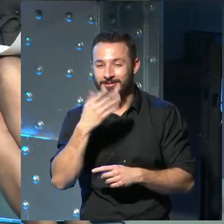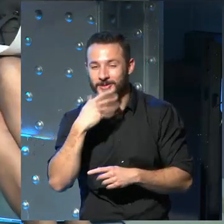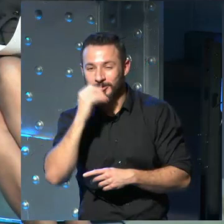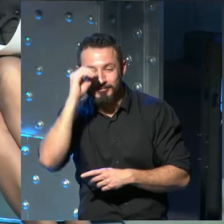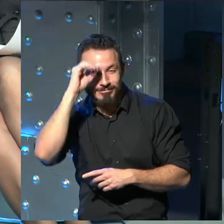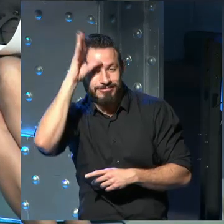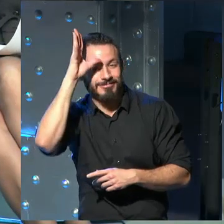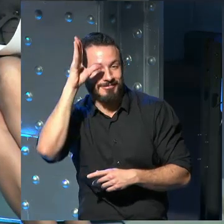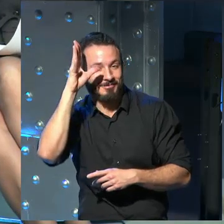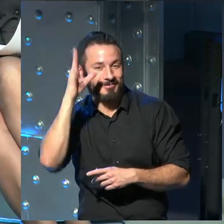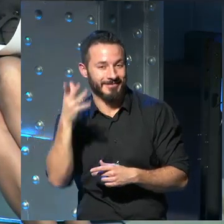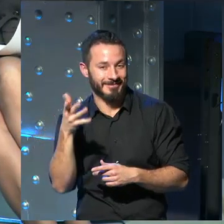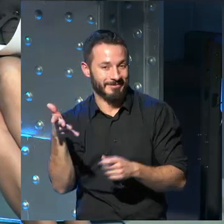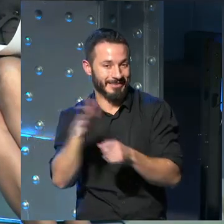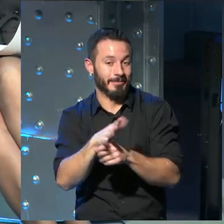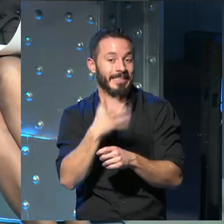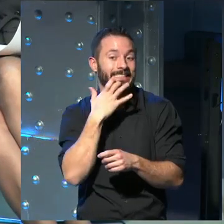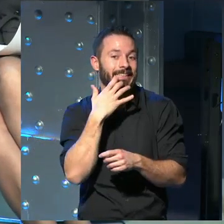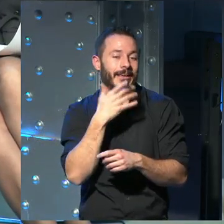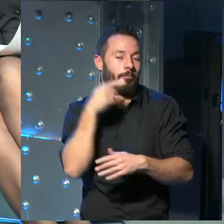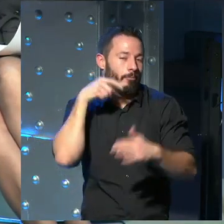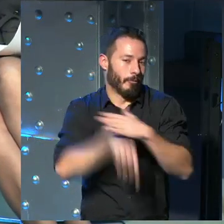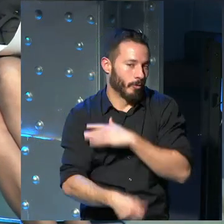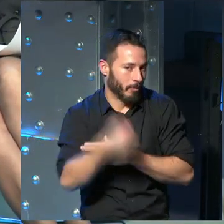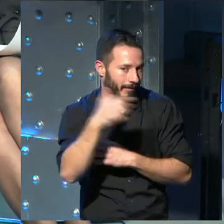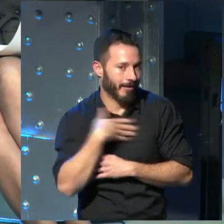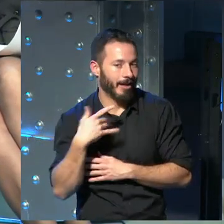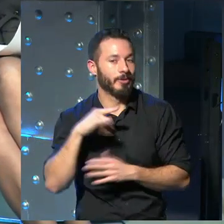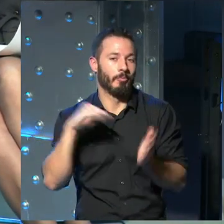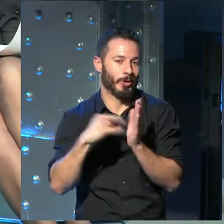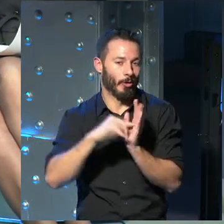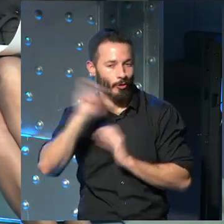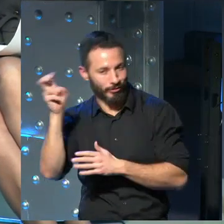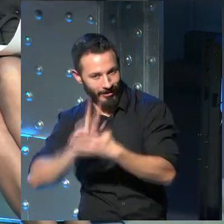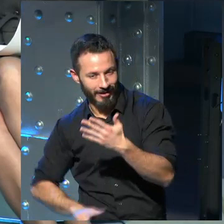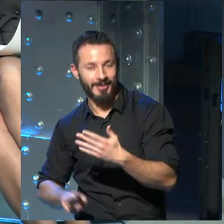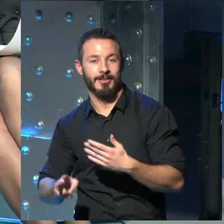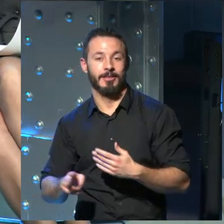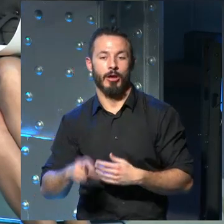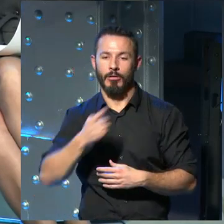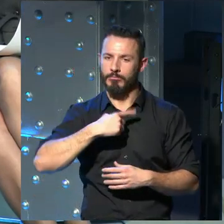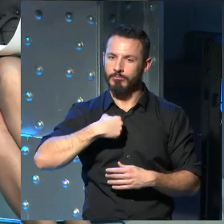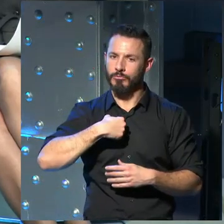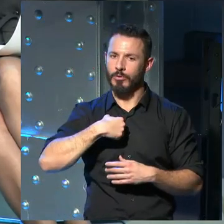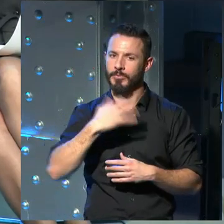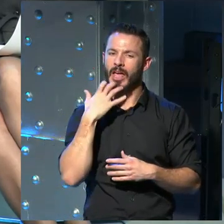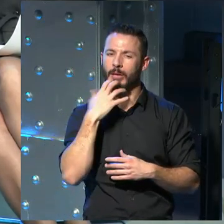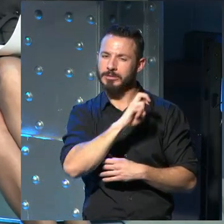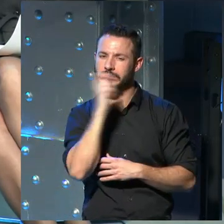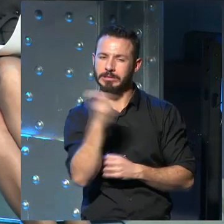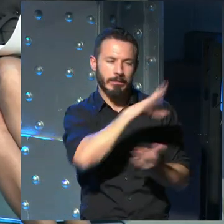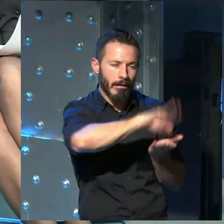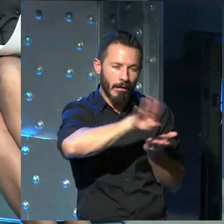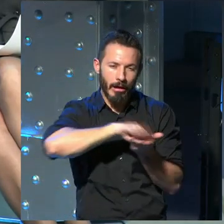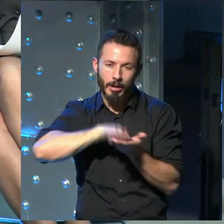ya el que quiera profundizar tendrá que leerse también otros proyectos. Y he buscado muchos ejemplos porque me parecía la forma